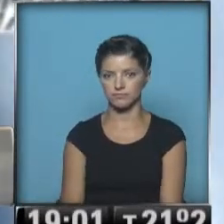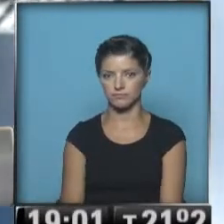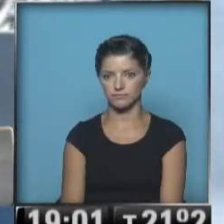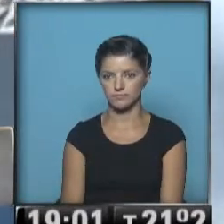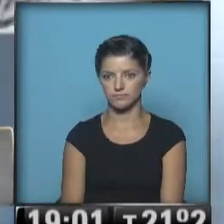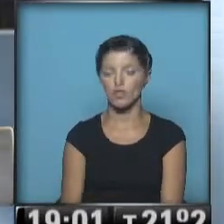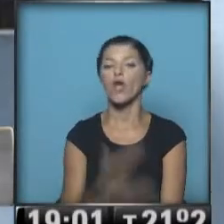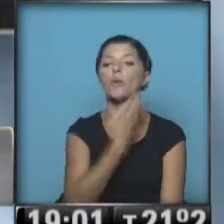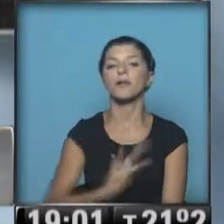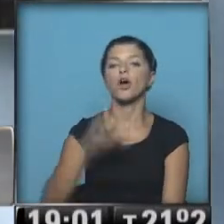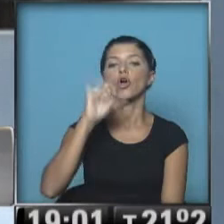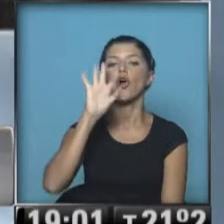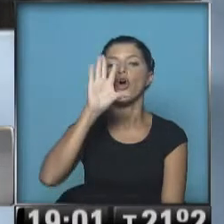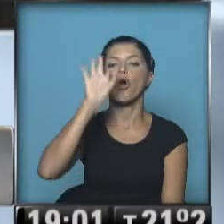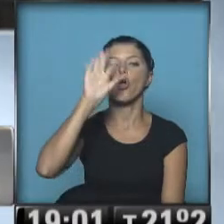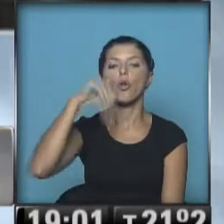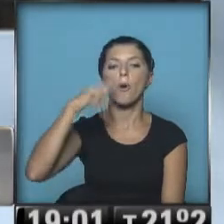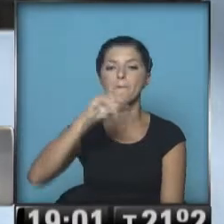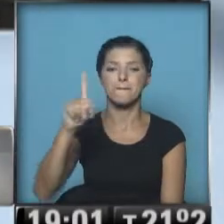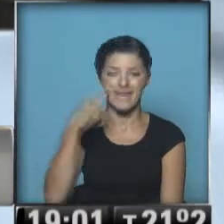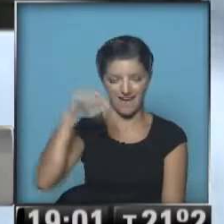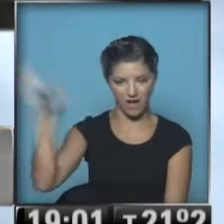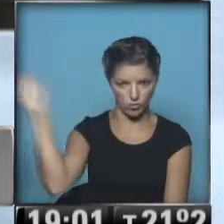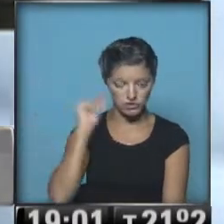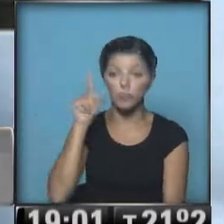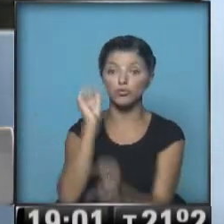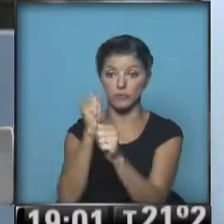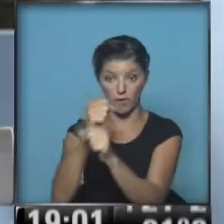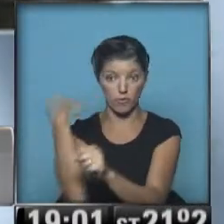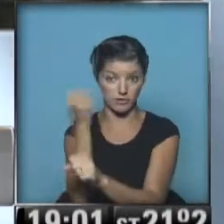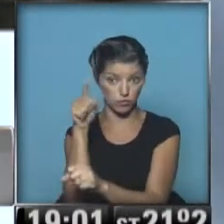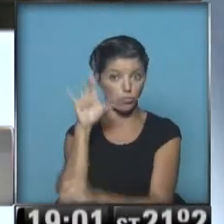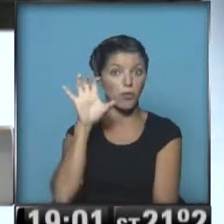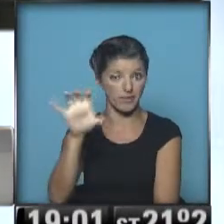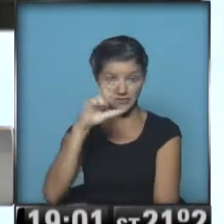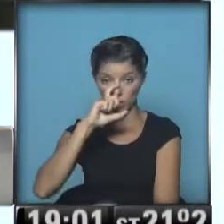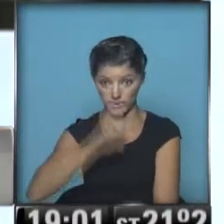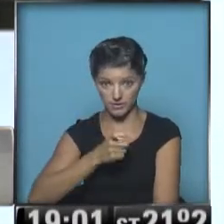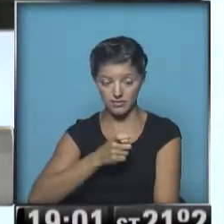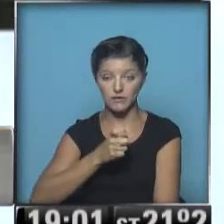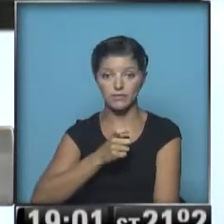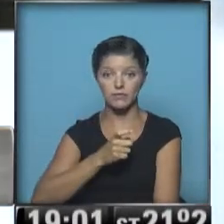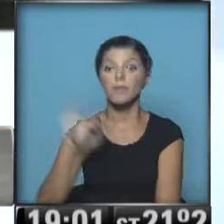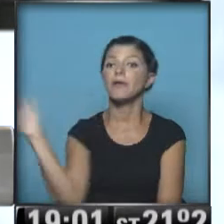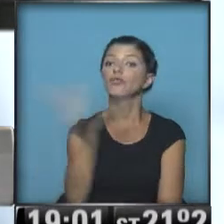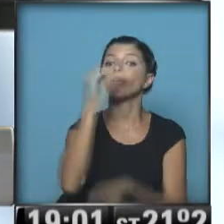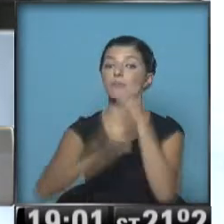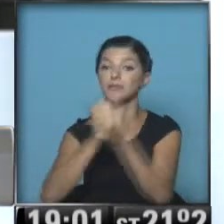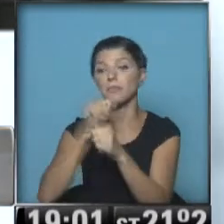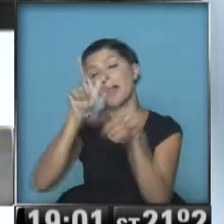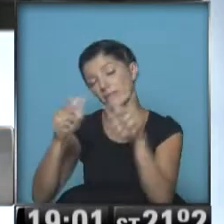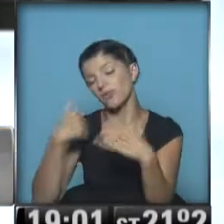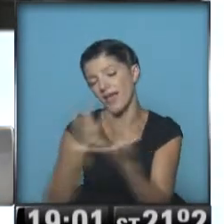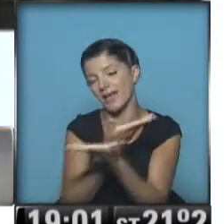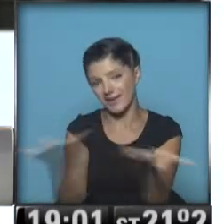acá lo escuchamos, bueno, una obra muy importante para la provincia, para Corrientes, para todos los empresarios, para la gente en